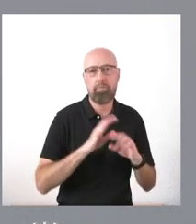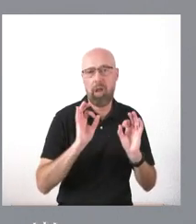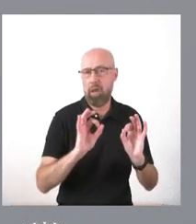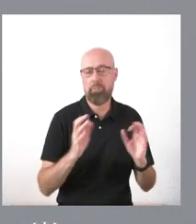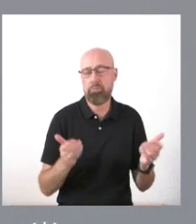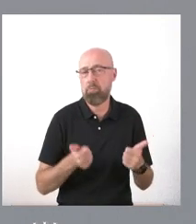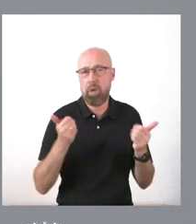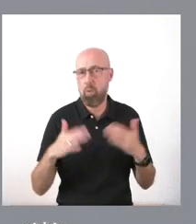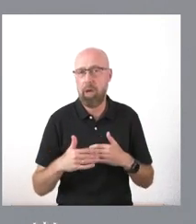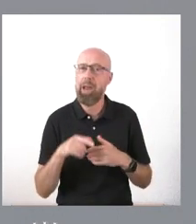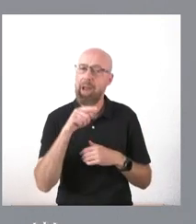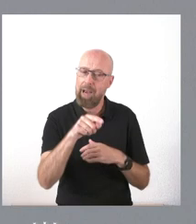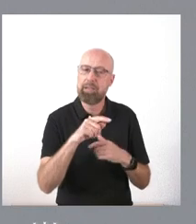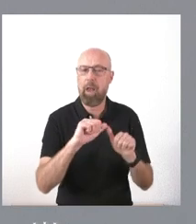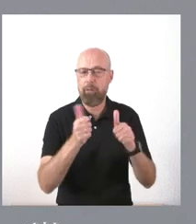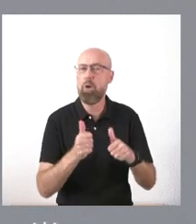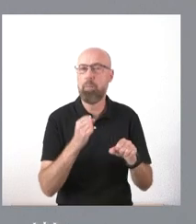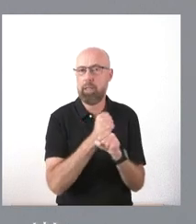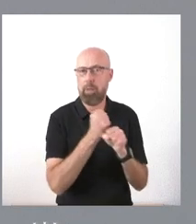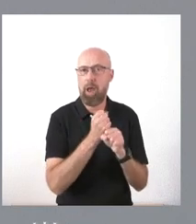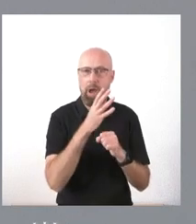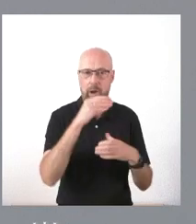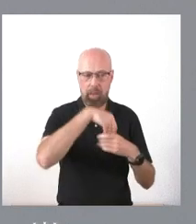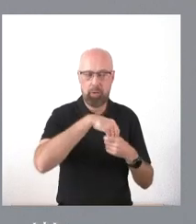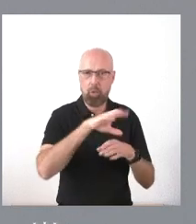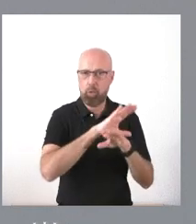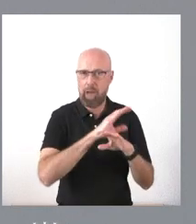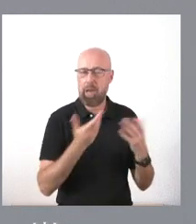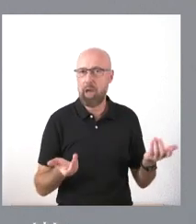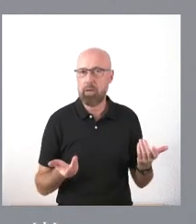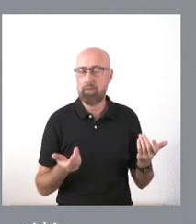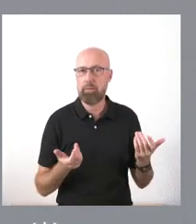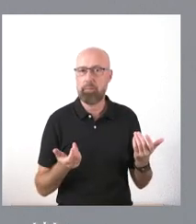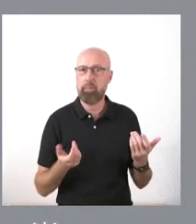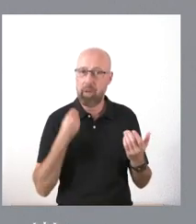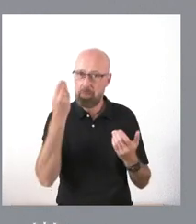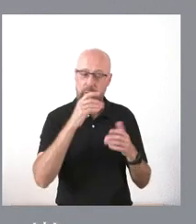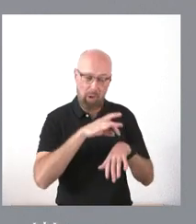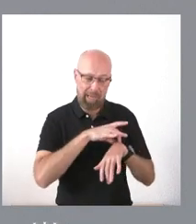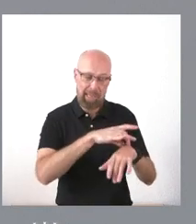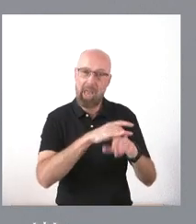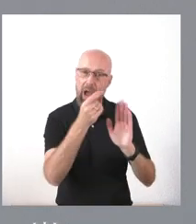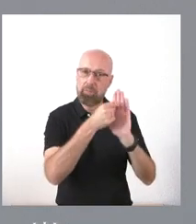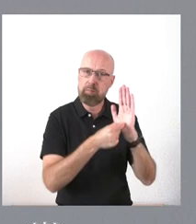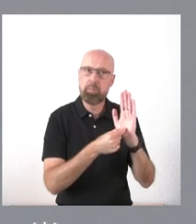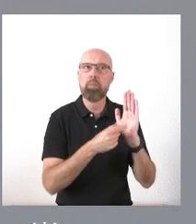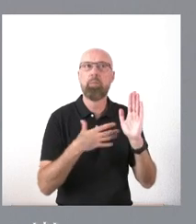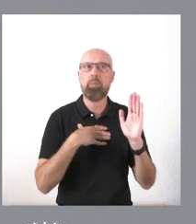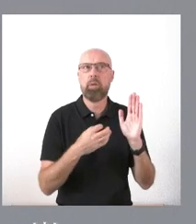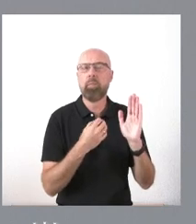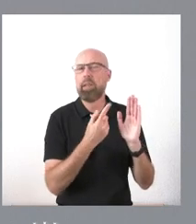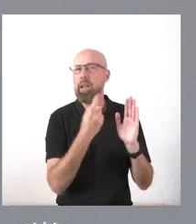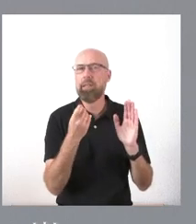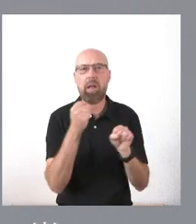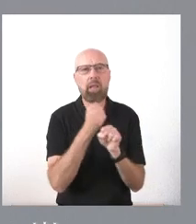y creemos que esa guía puede tener algún tipo de trabajo interno que